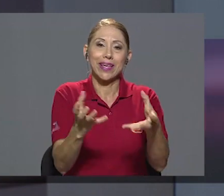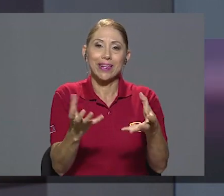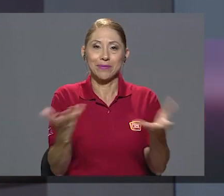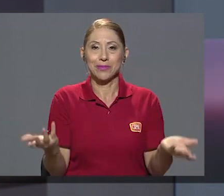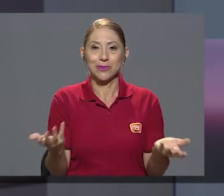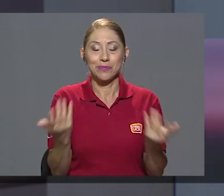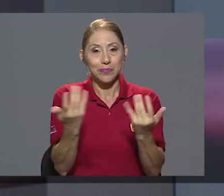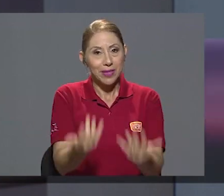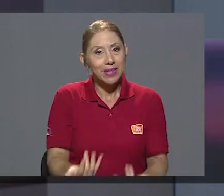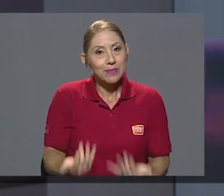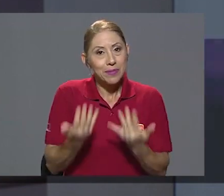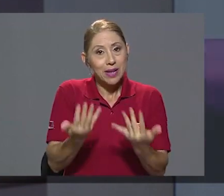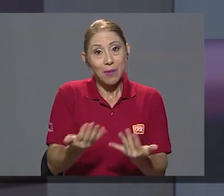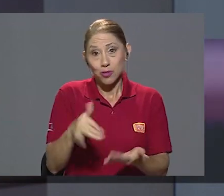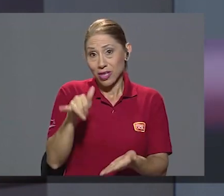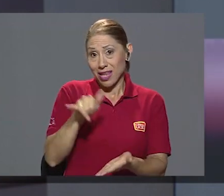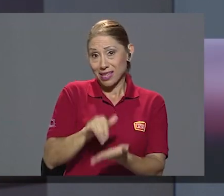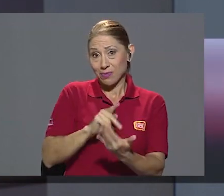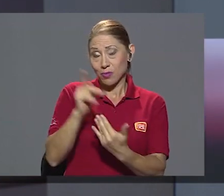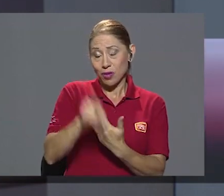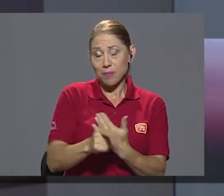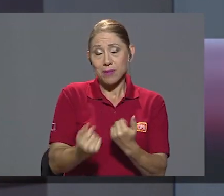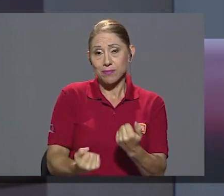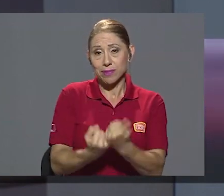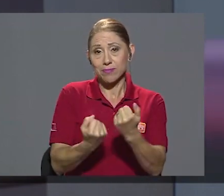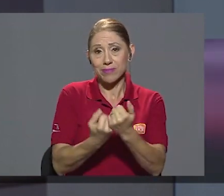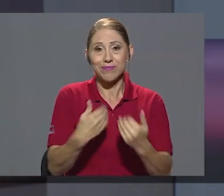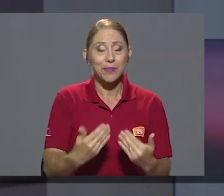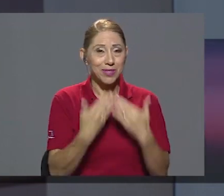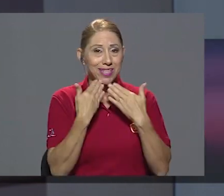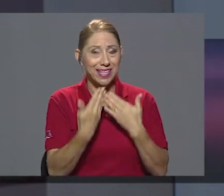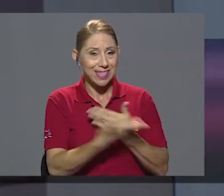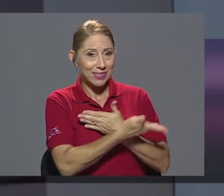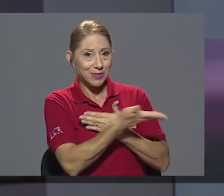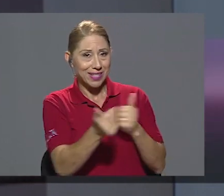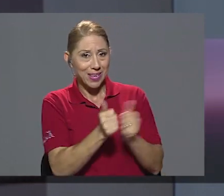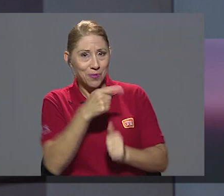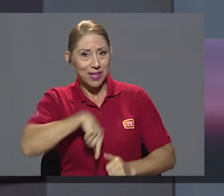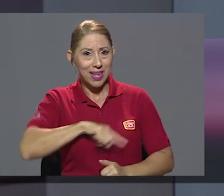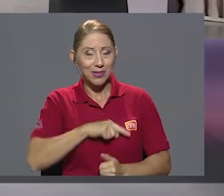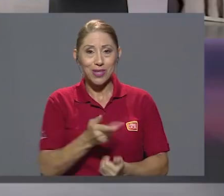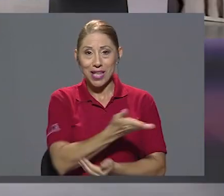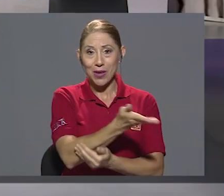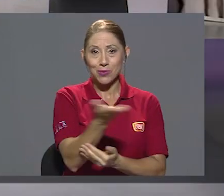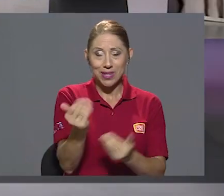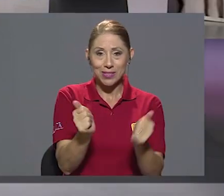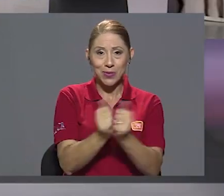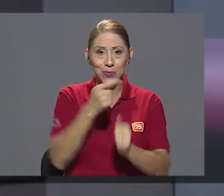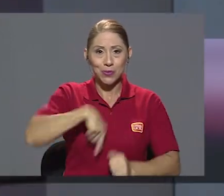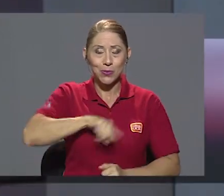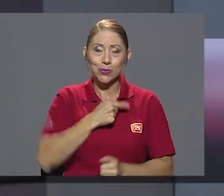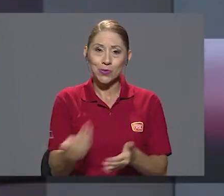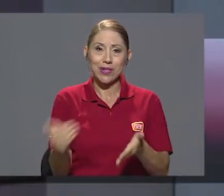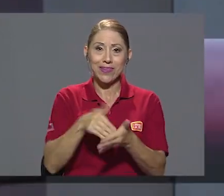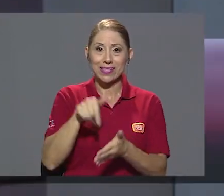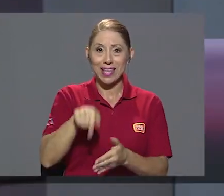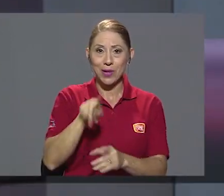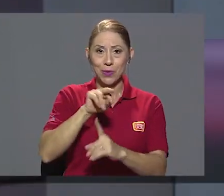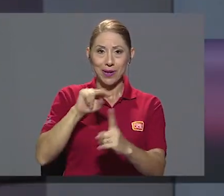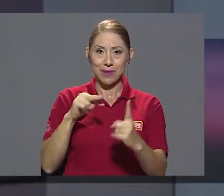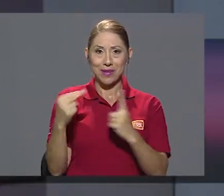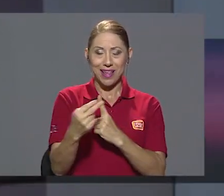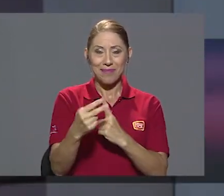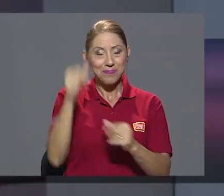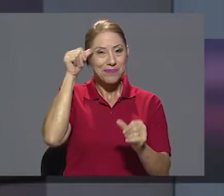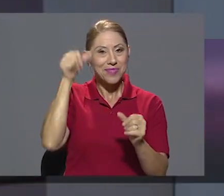educación que queremos, y esperamos que este espacio pues sea un aporte en ese sentido. Muchas gracias a ustedes por acompañarnos y a ustedes por estar con nosotros una vez más